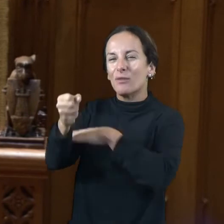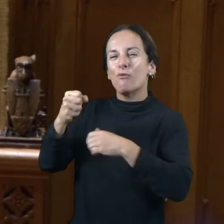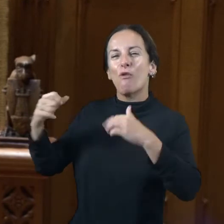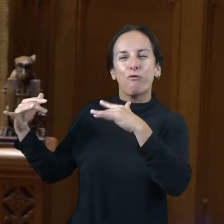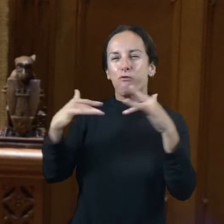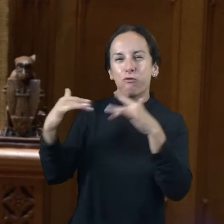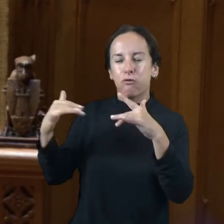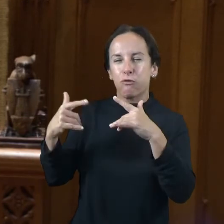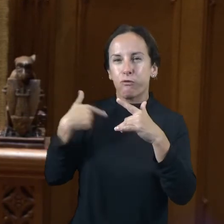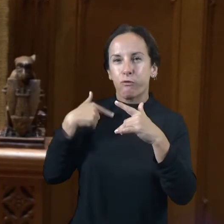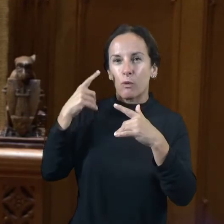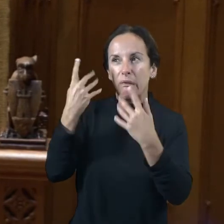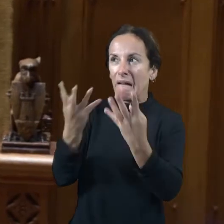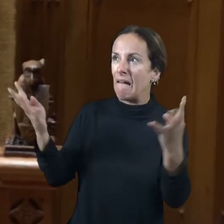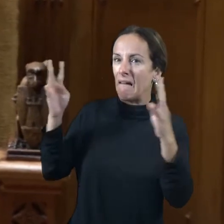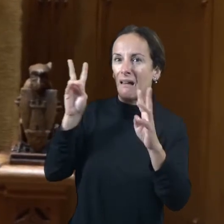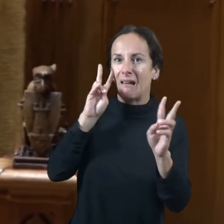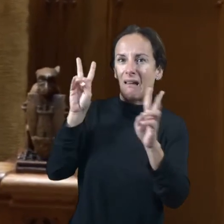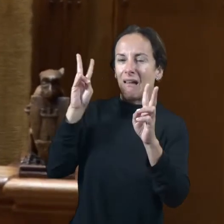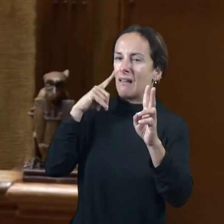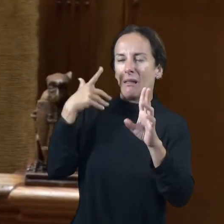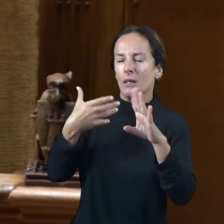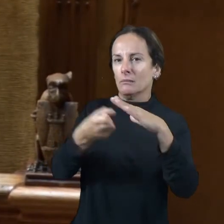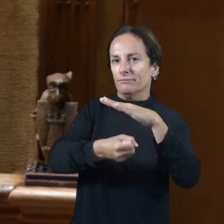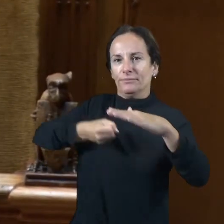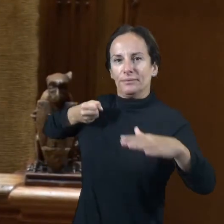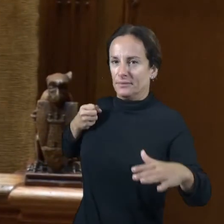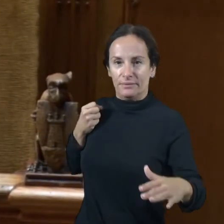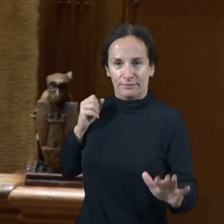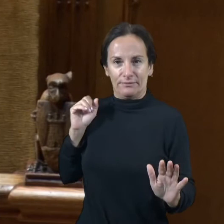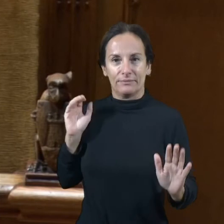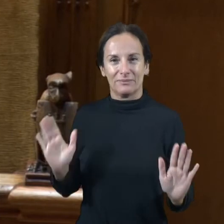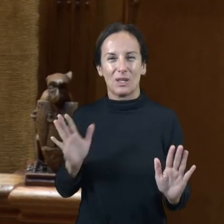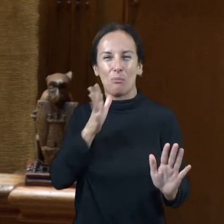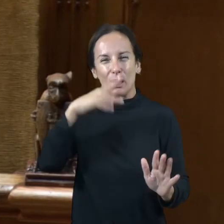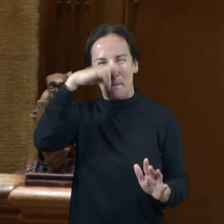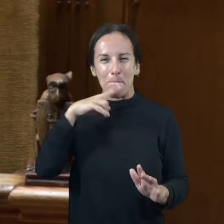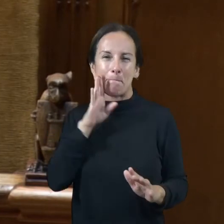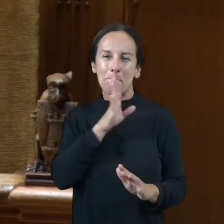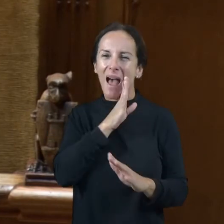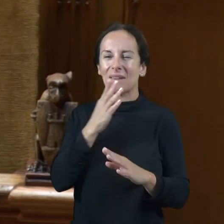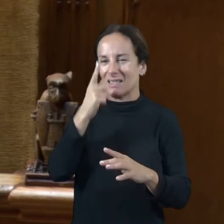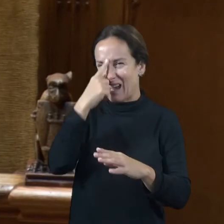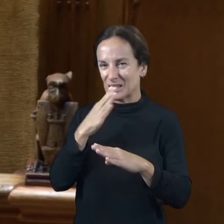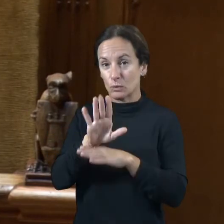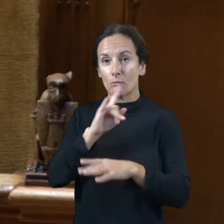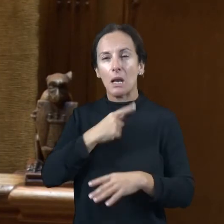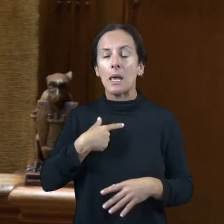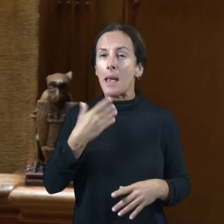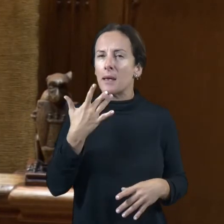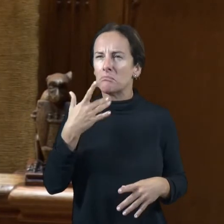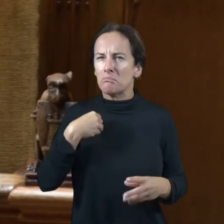yo creo que era el Atlético de Madrid tenía una escuela de padres y creo que esto también sería importante como han hecho referencia las